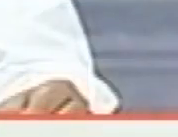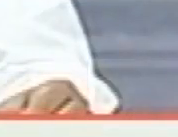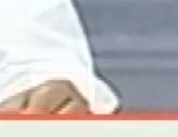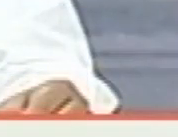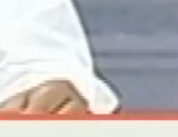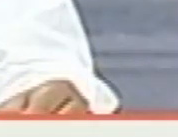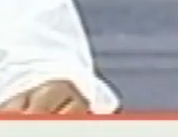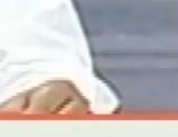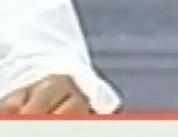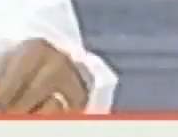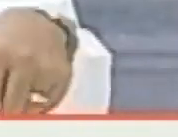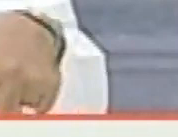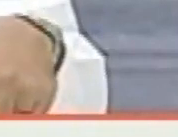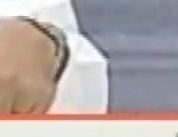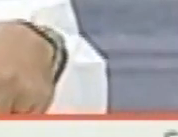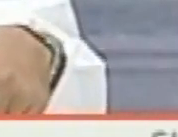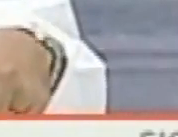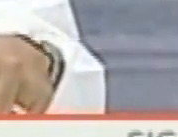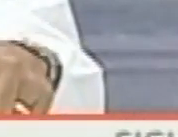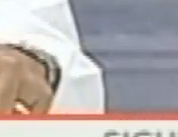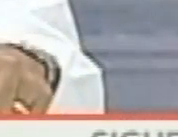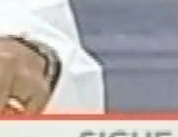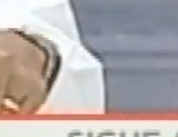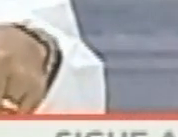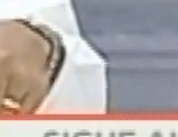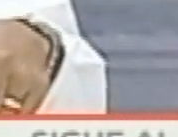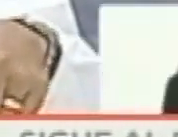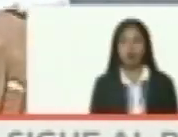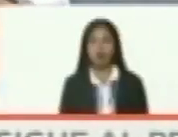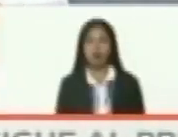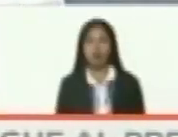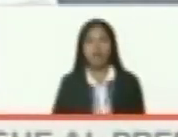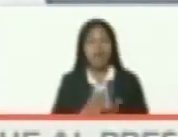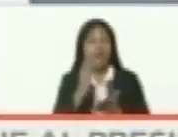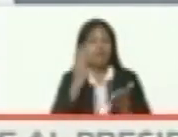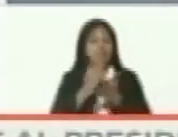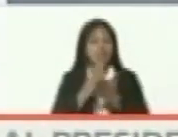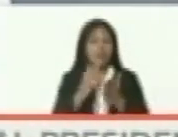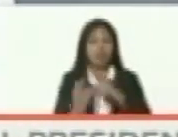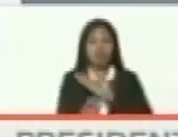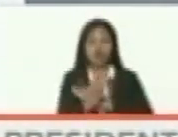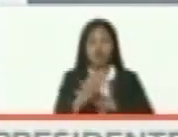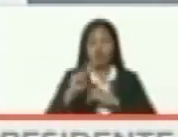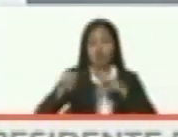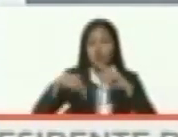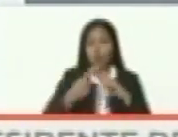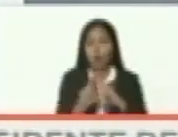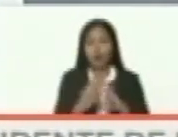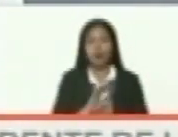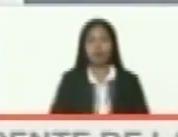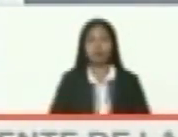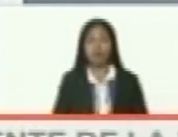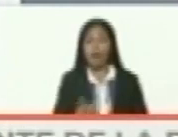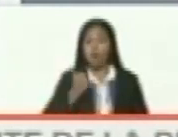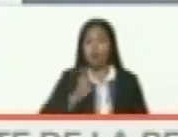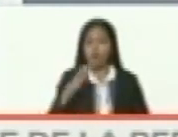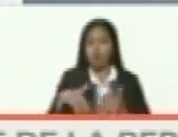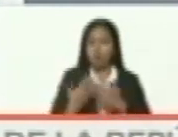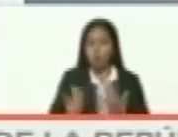Leales siempre, traidores nunca. Mi saludo a Cocorote. Y aprovecho entonces